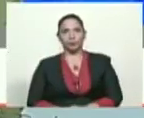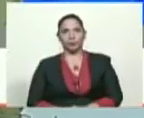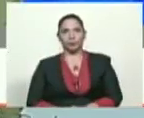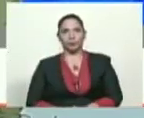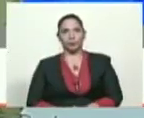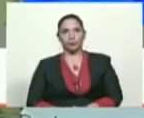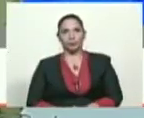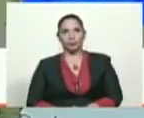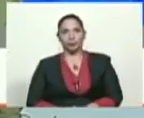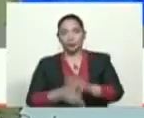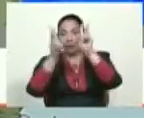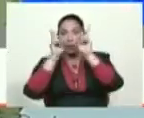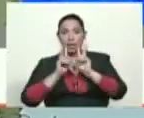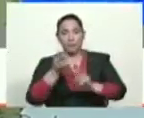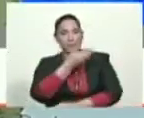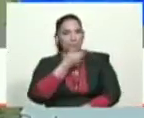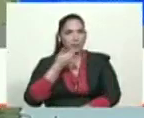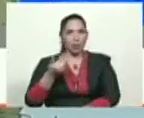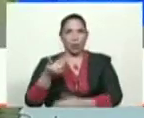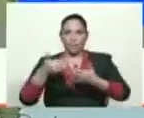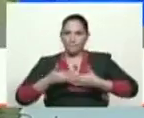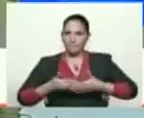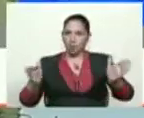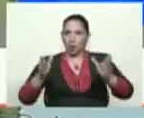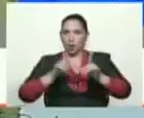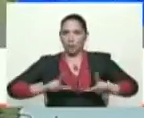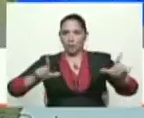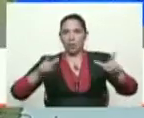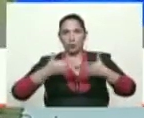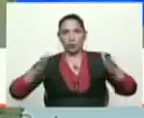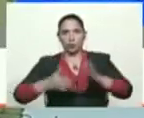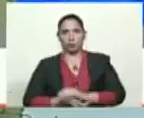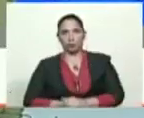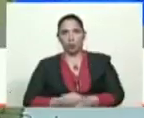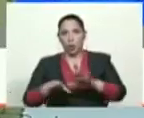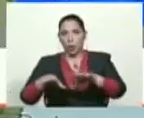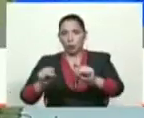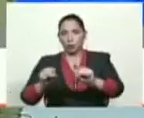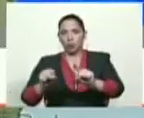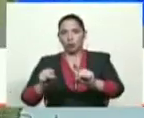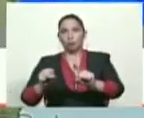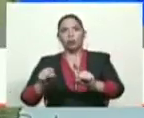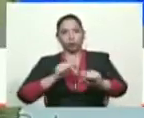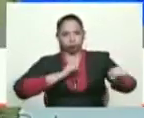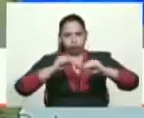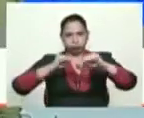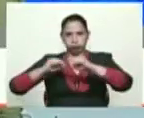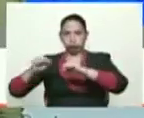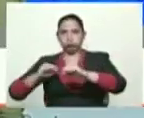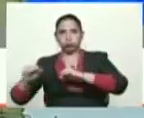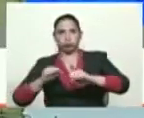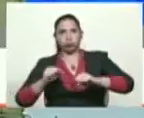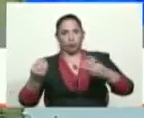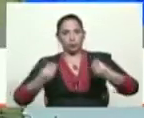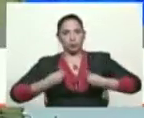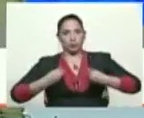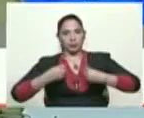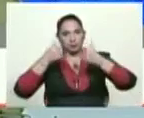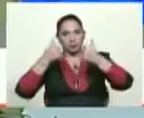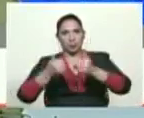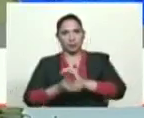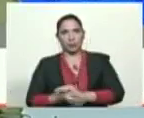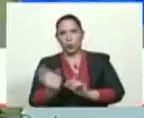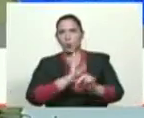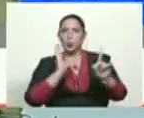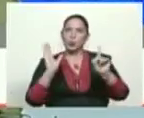limpiar mejorar ampliar los espacios públicos y ocuparlos con opciones para el vivir viviendo la